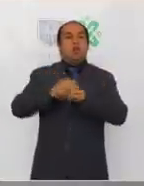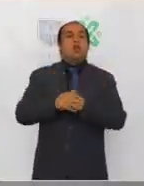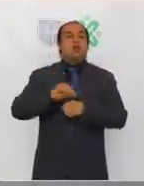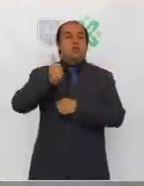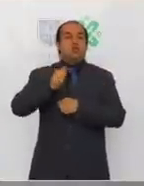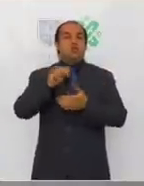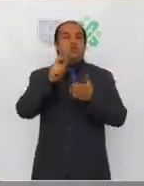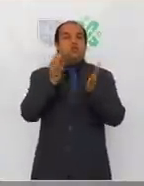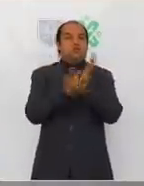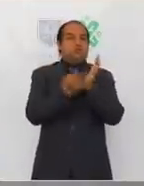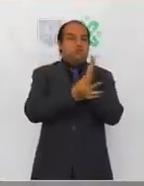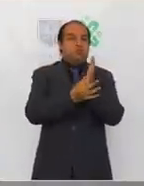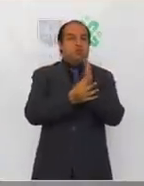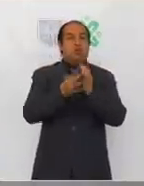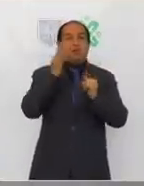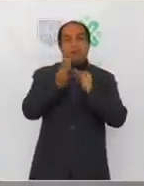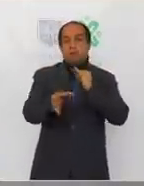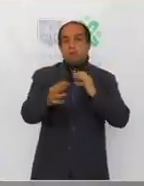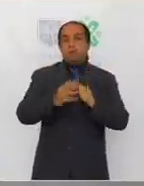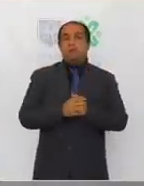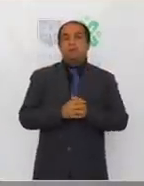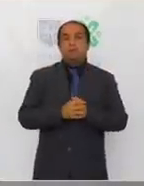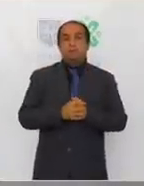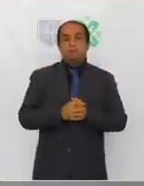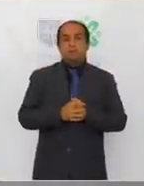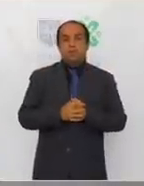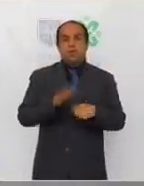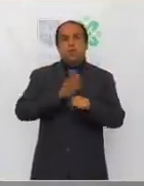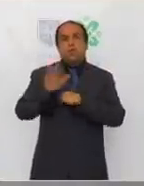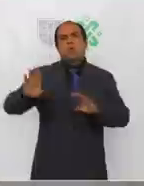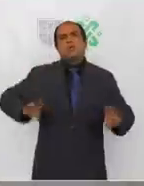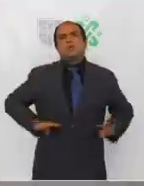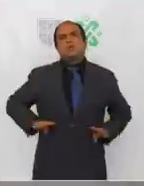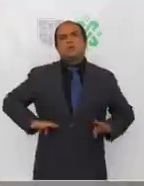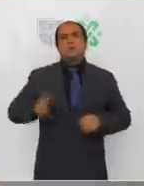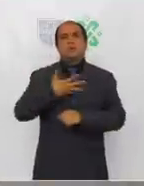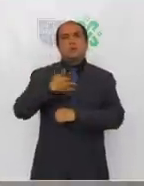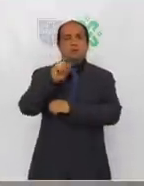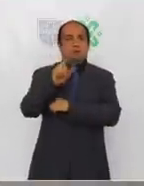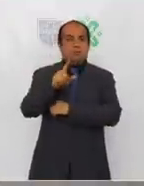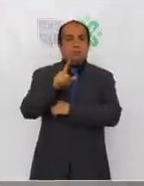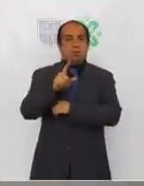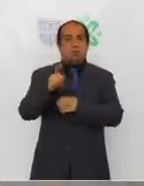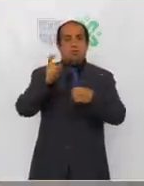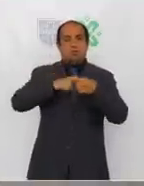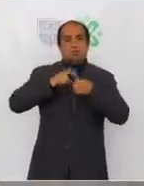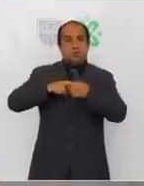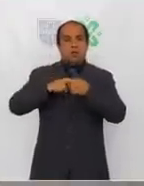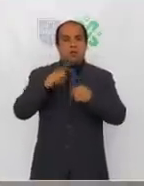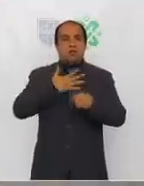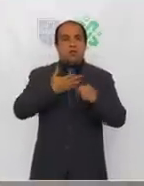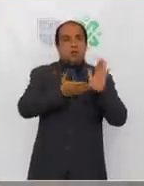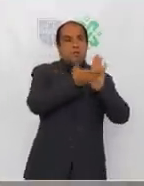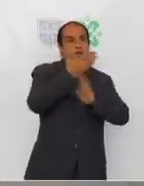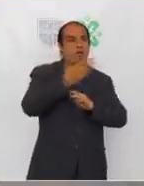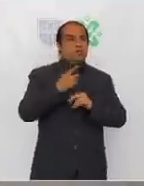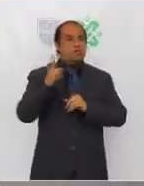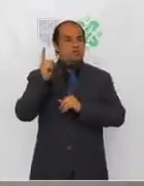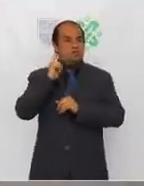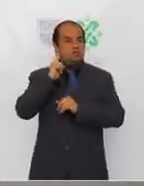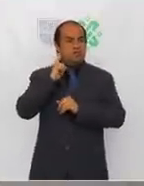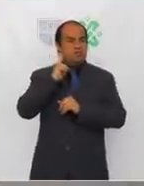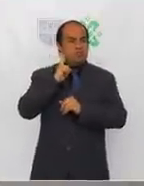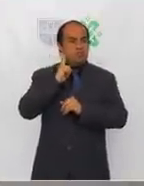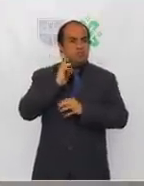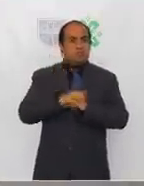Y finalmente, bueno, ¿Qué características también tiene incorporada? Tiene muros acústicos en la parte de controles,